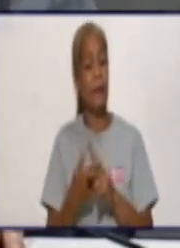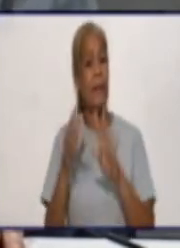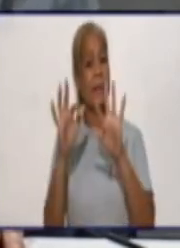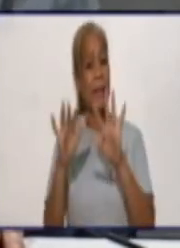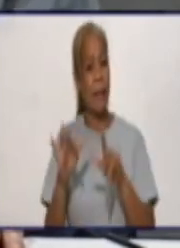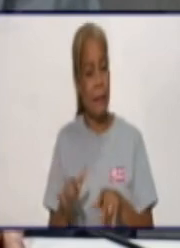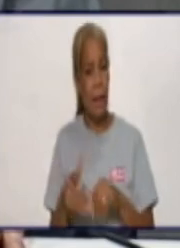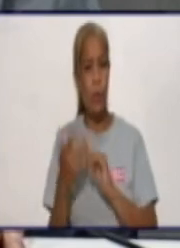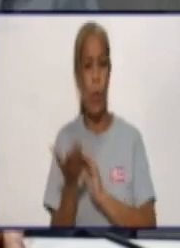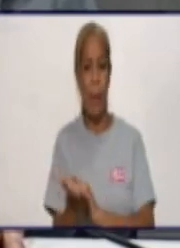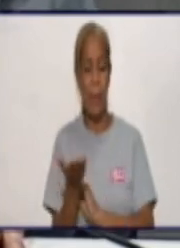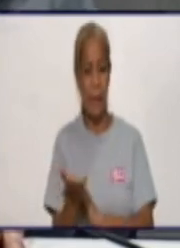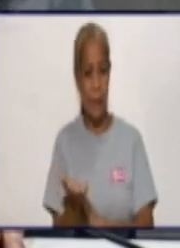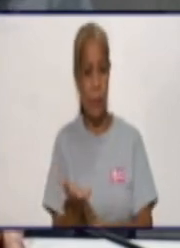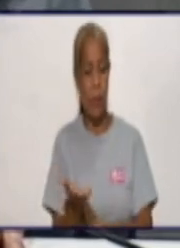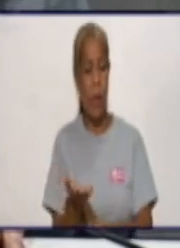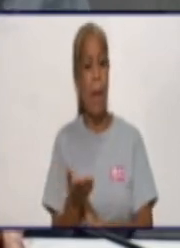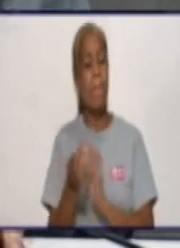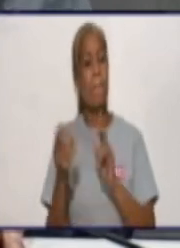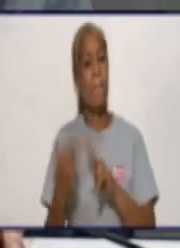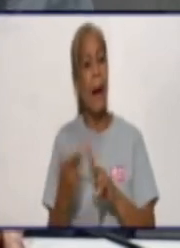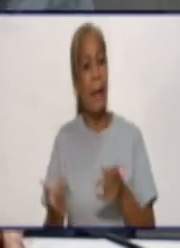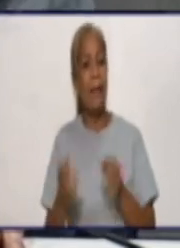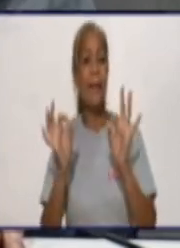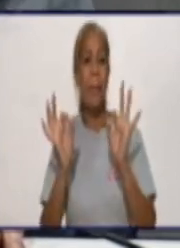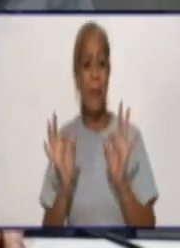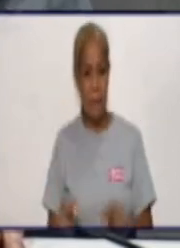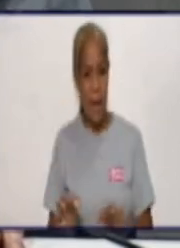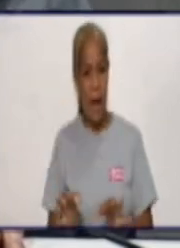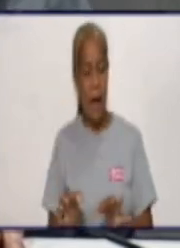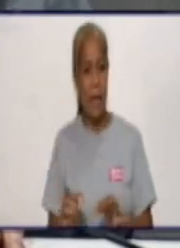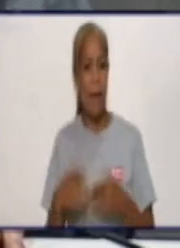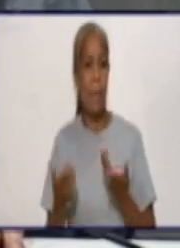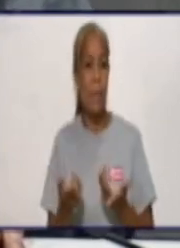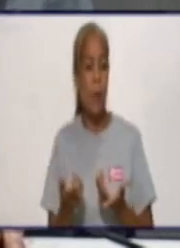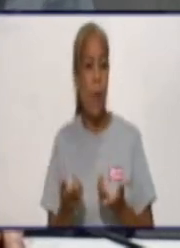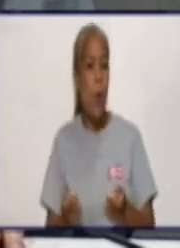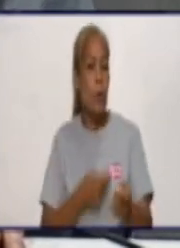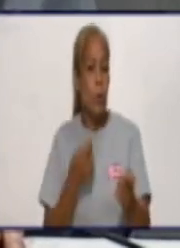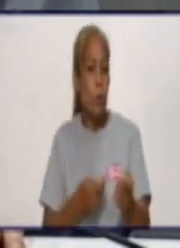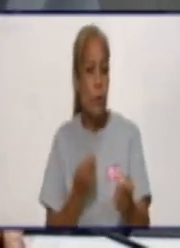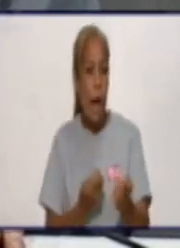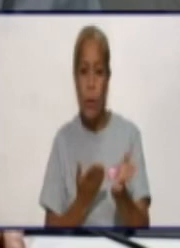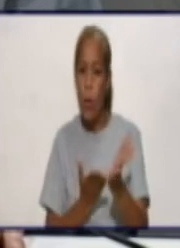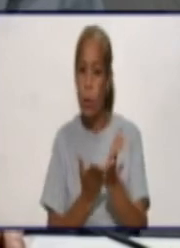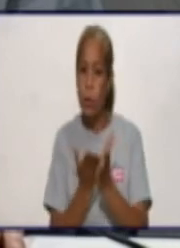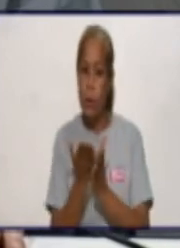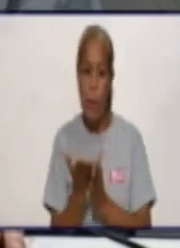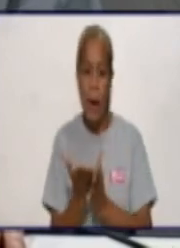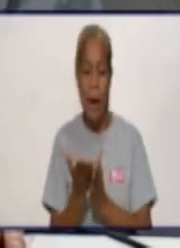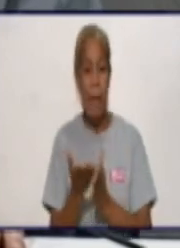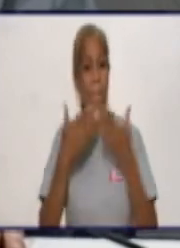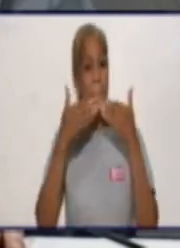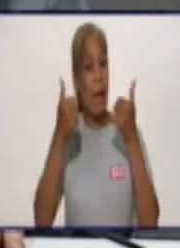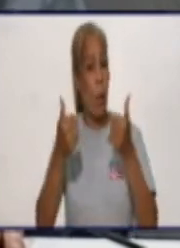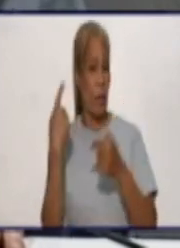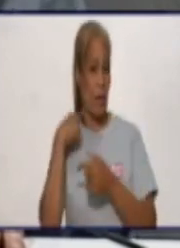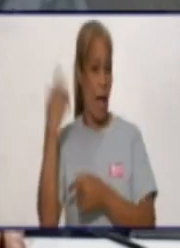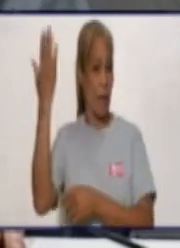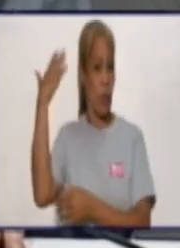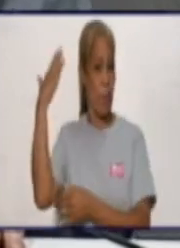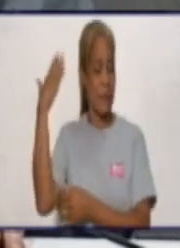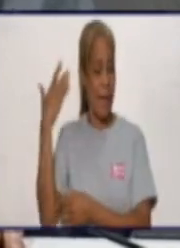para de verdad salir a batallar por un mejor cierre de año que a veces las debilidades hay que convertirlas en fortalezas